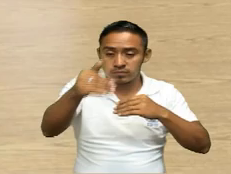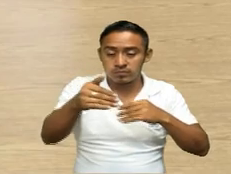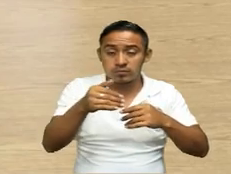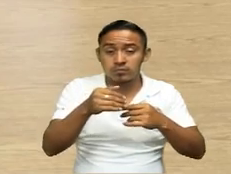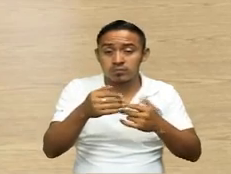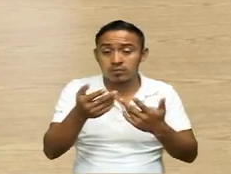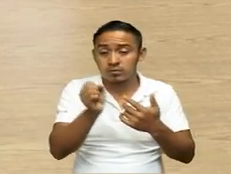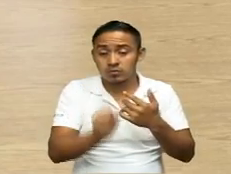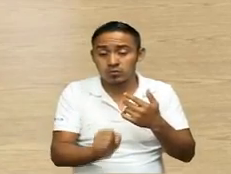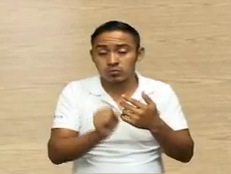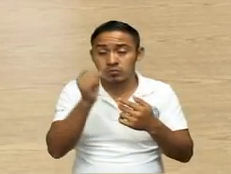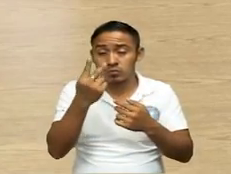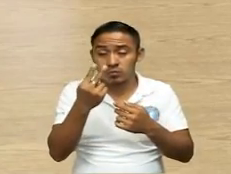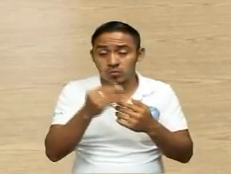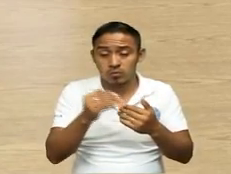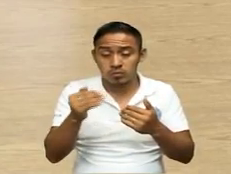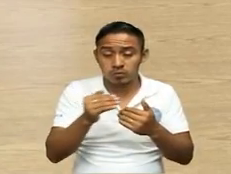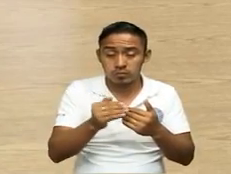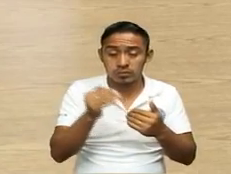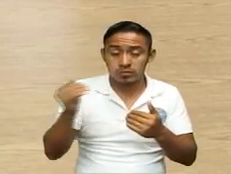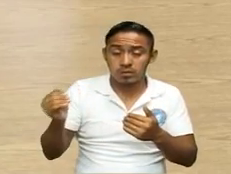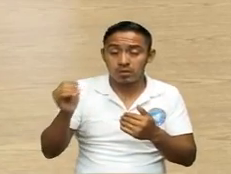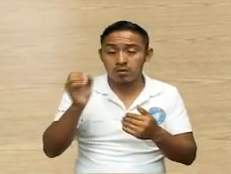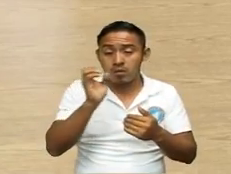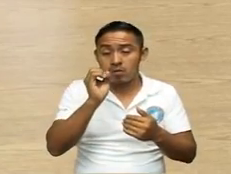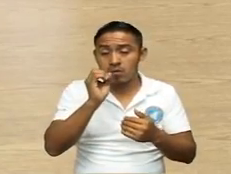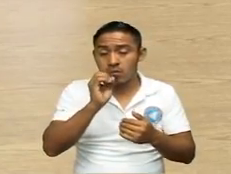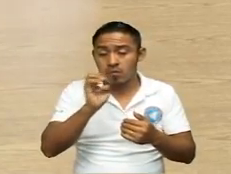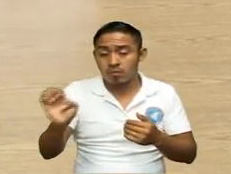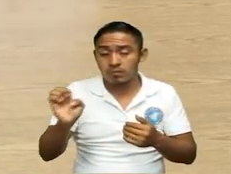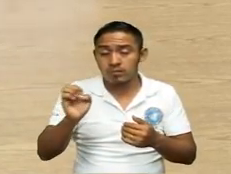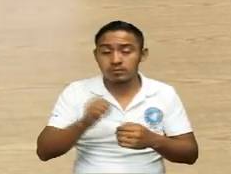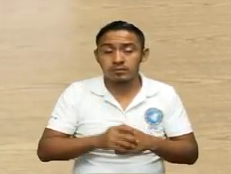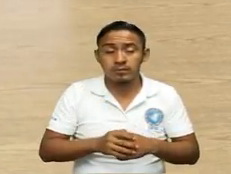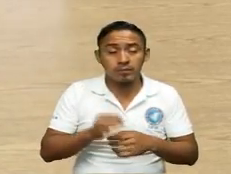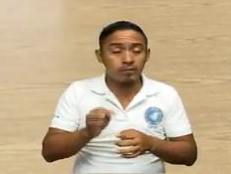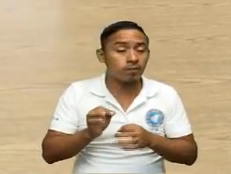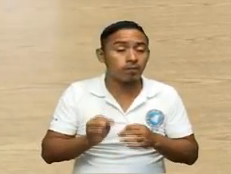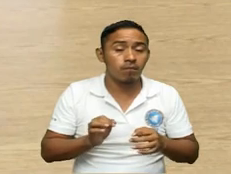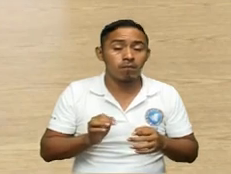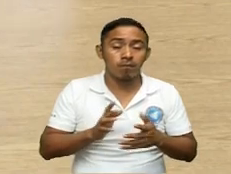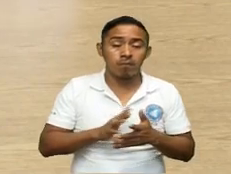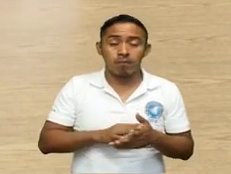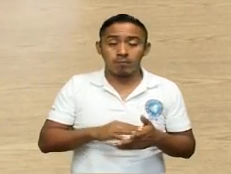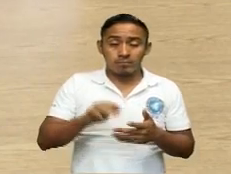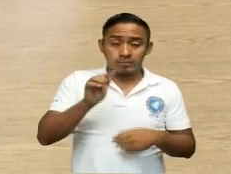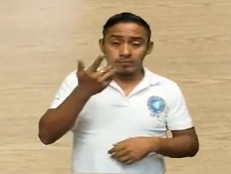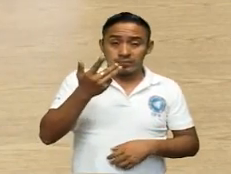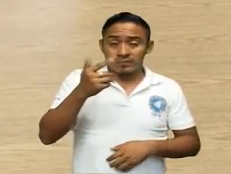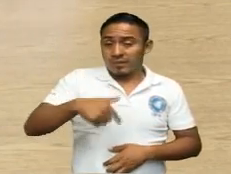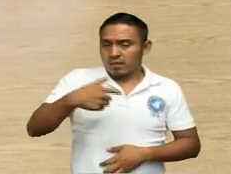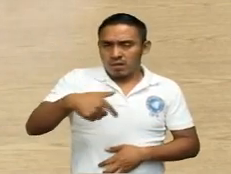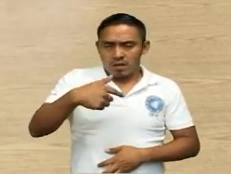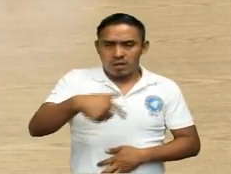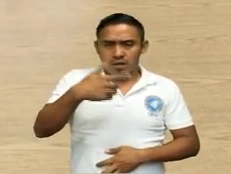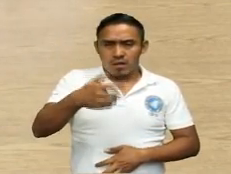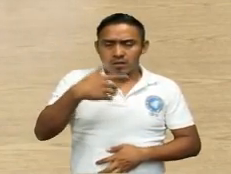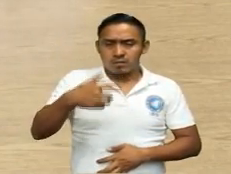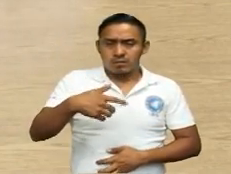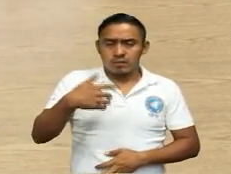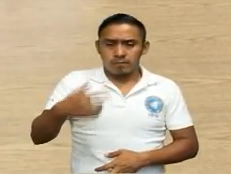al oeste. Nosotros atendemos aquí las 24 horas del día, los 7 días de la semana y los 365 días del año.